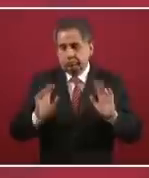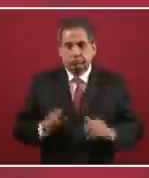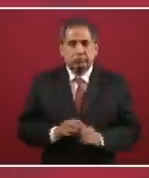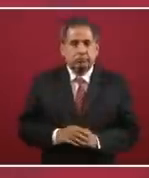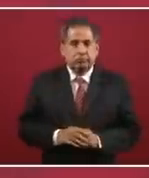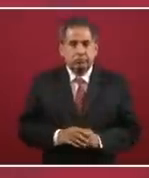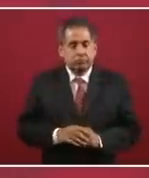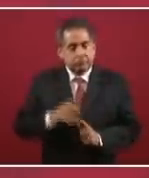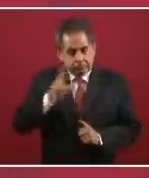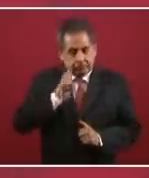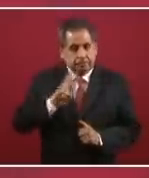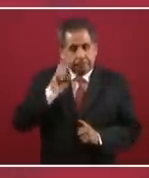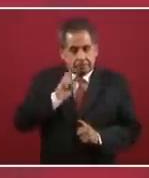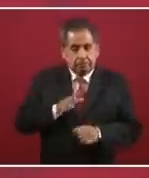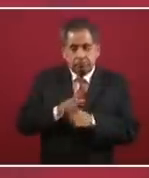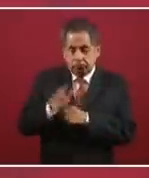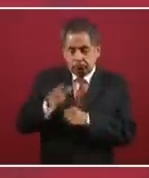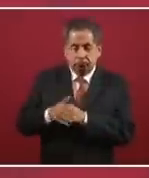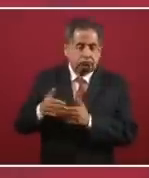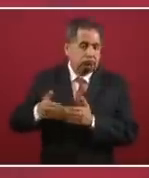Entonces vamos a ver